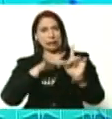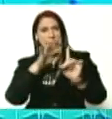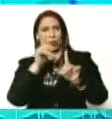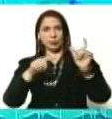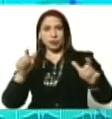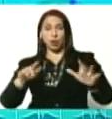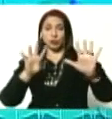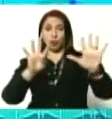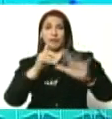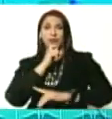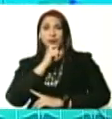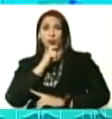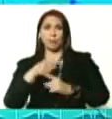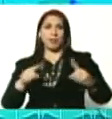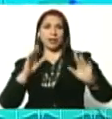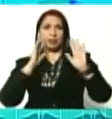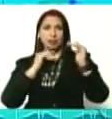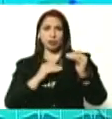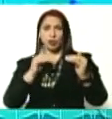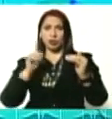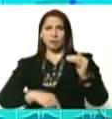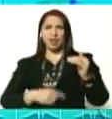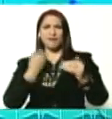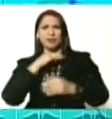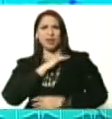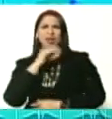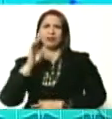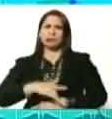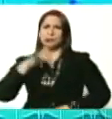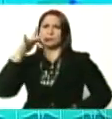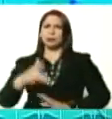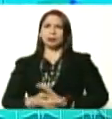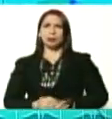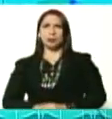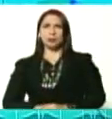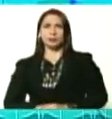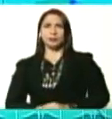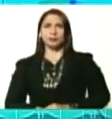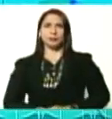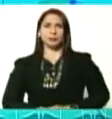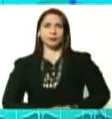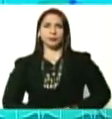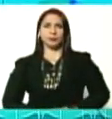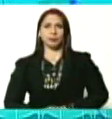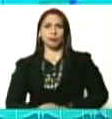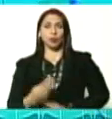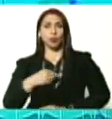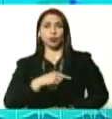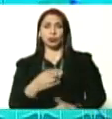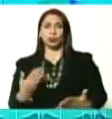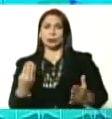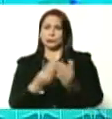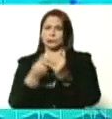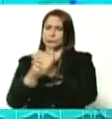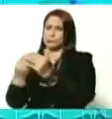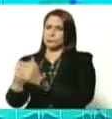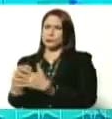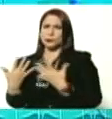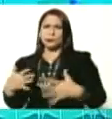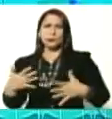Nueve, dificultades para la atención de patologías de alto costo. Estamos pariendo